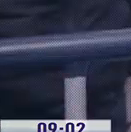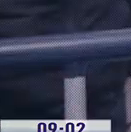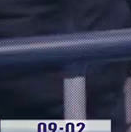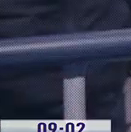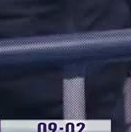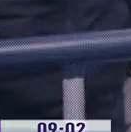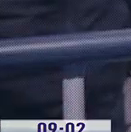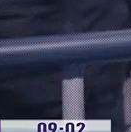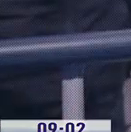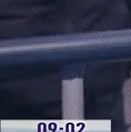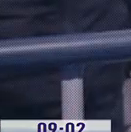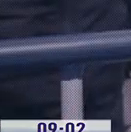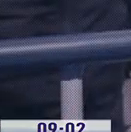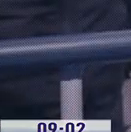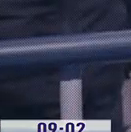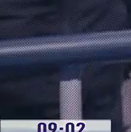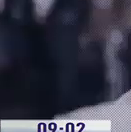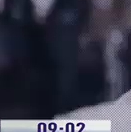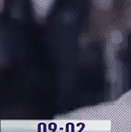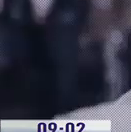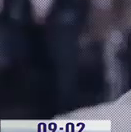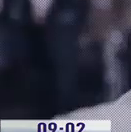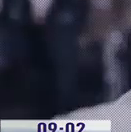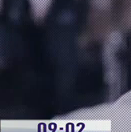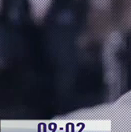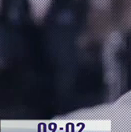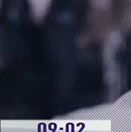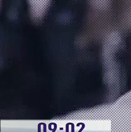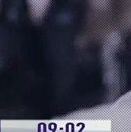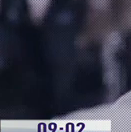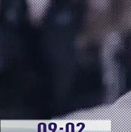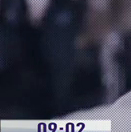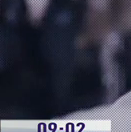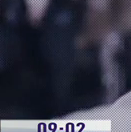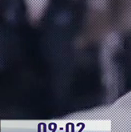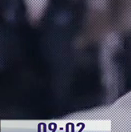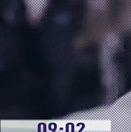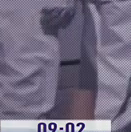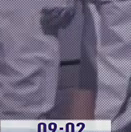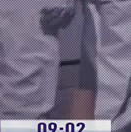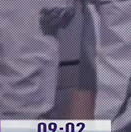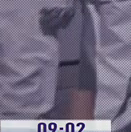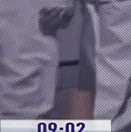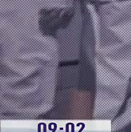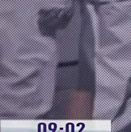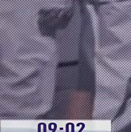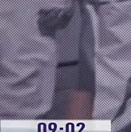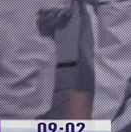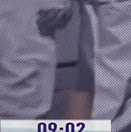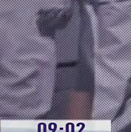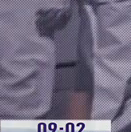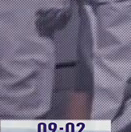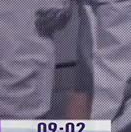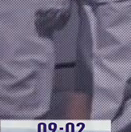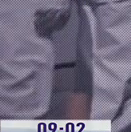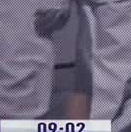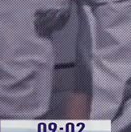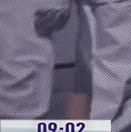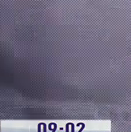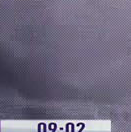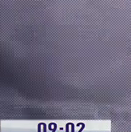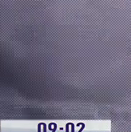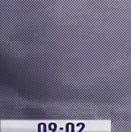Tu hermano, su salud. Con pasión te preparaste para esta noble